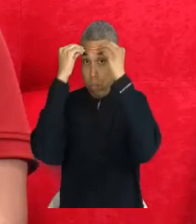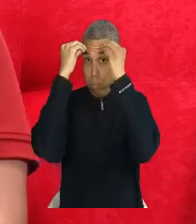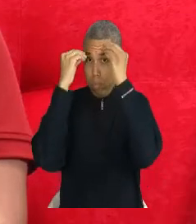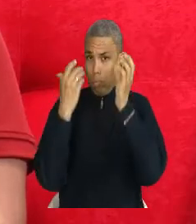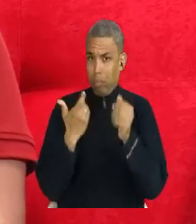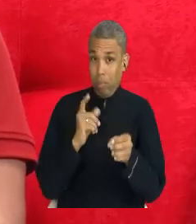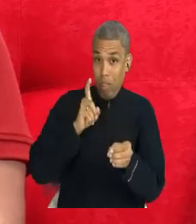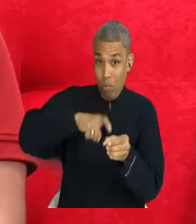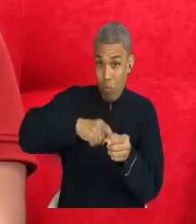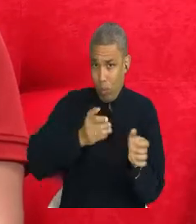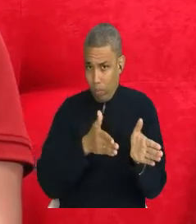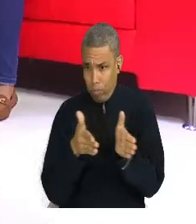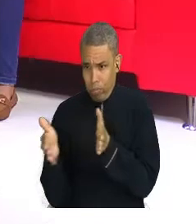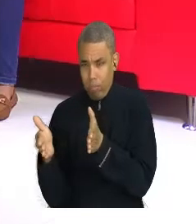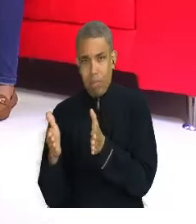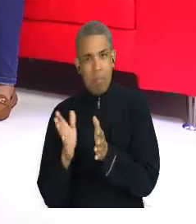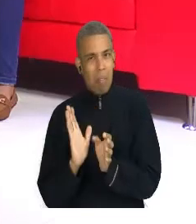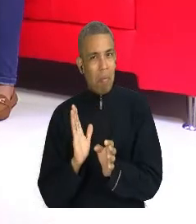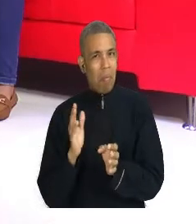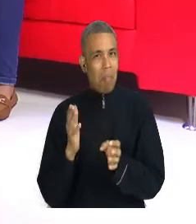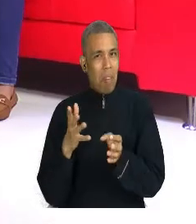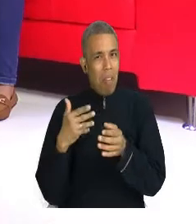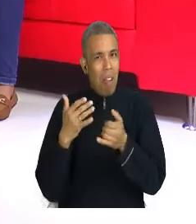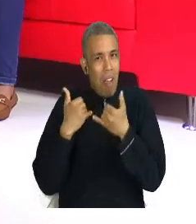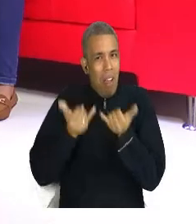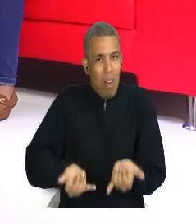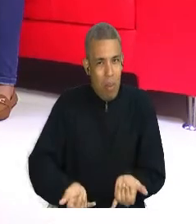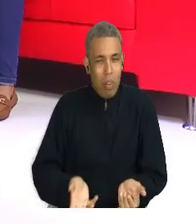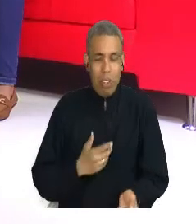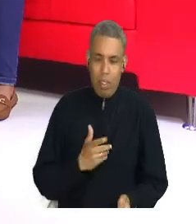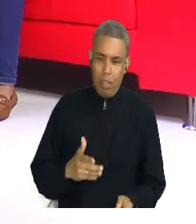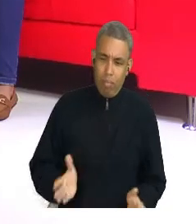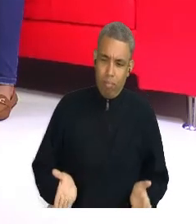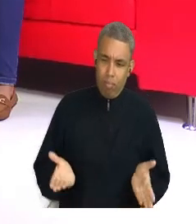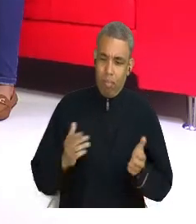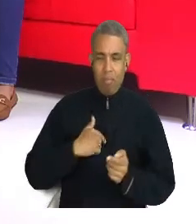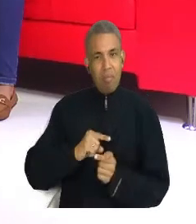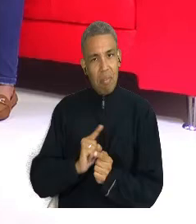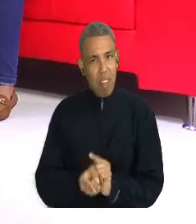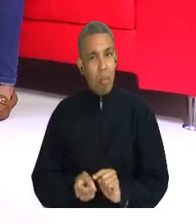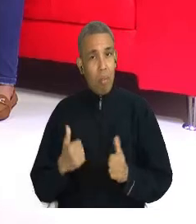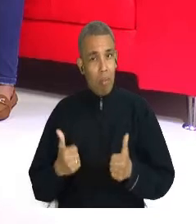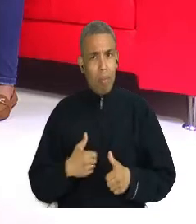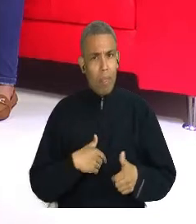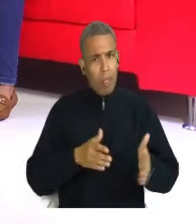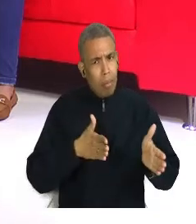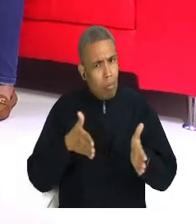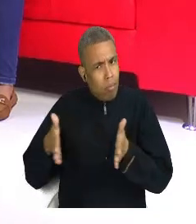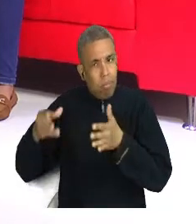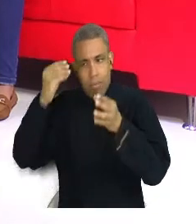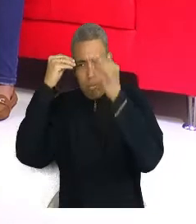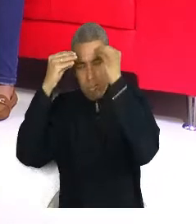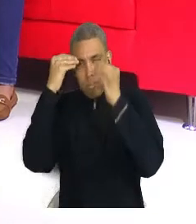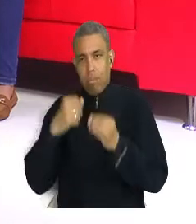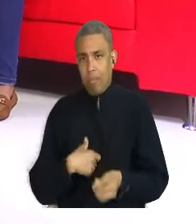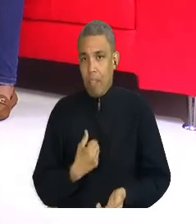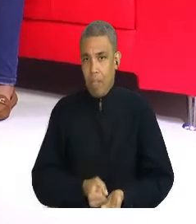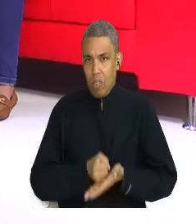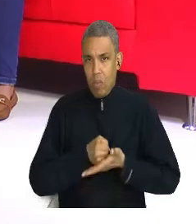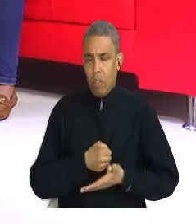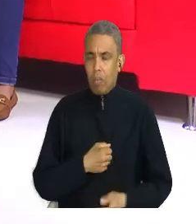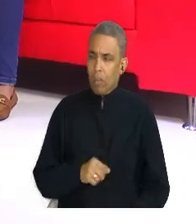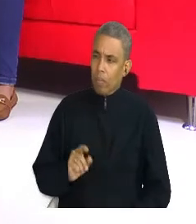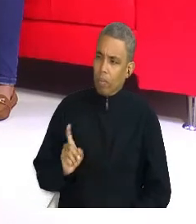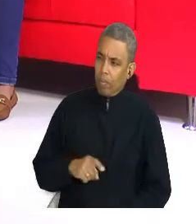no alcanzaba notas que ahora sí, entonces yo creo que ¿te han servido las clases? Claro, son notorias. ¿Cuánto tiempo